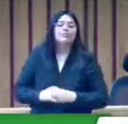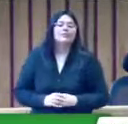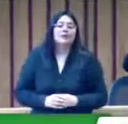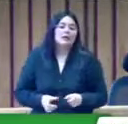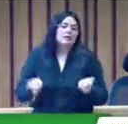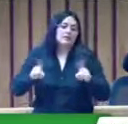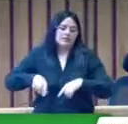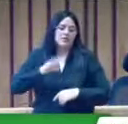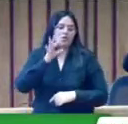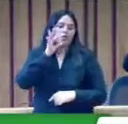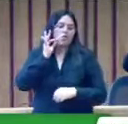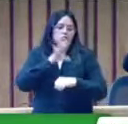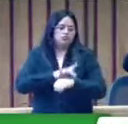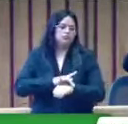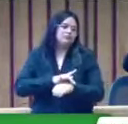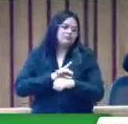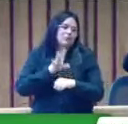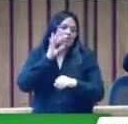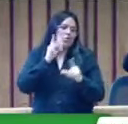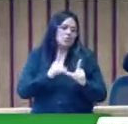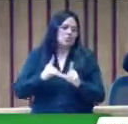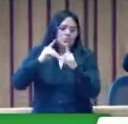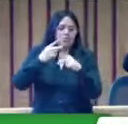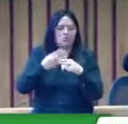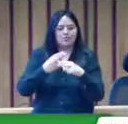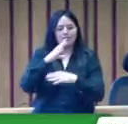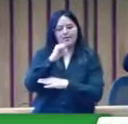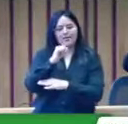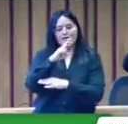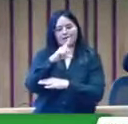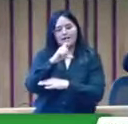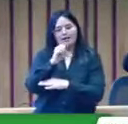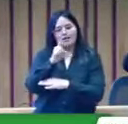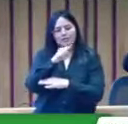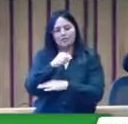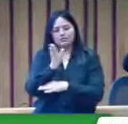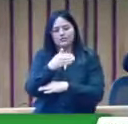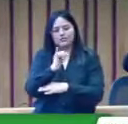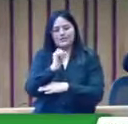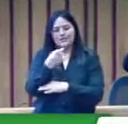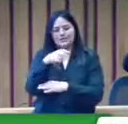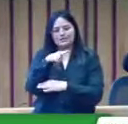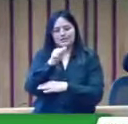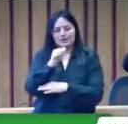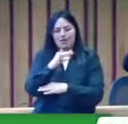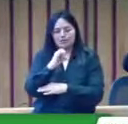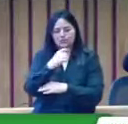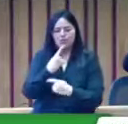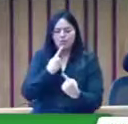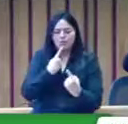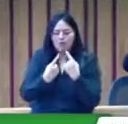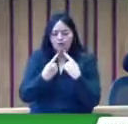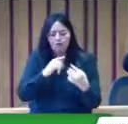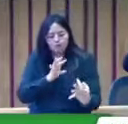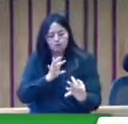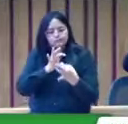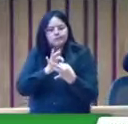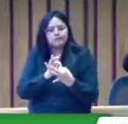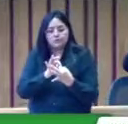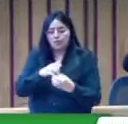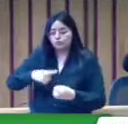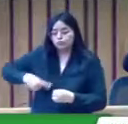doctor Carlos Ignacio Uribe como seres de desarrollo humano integral